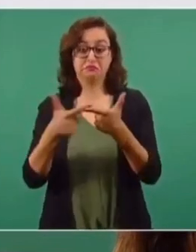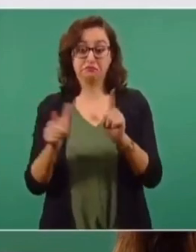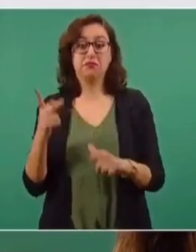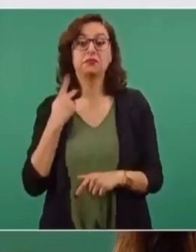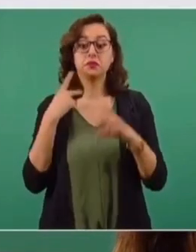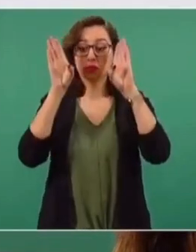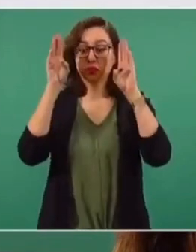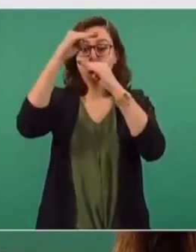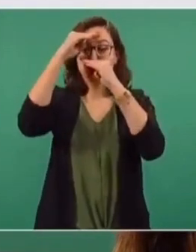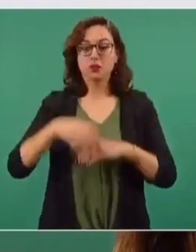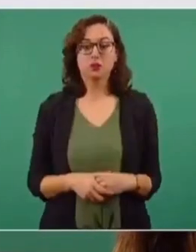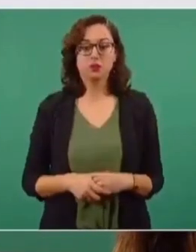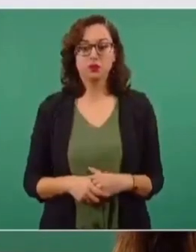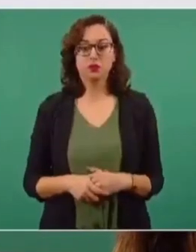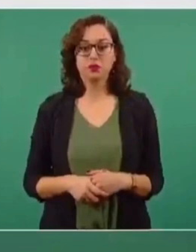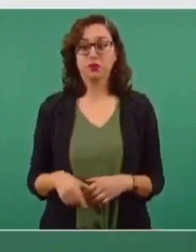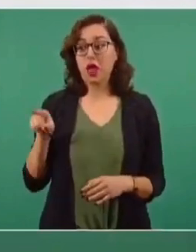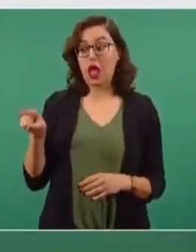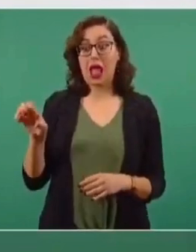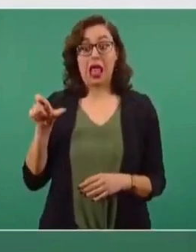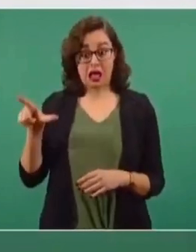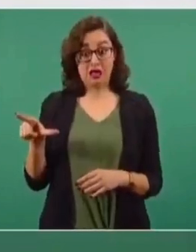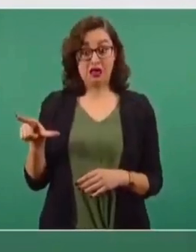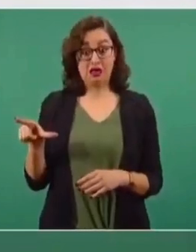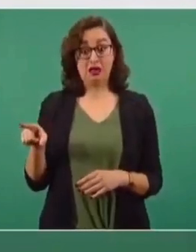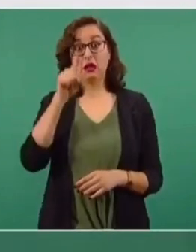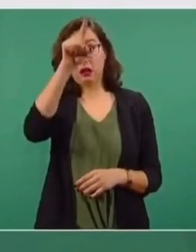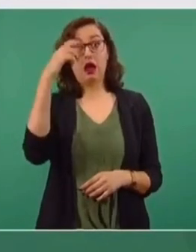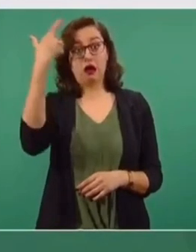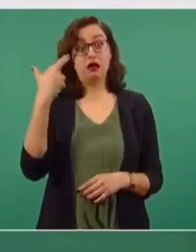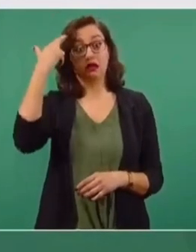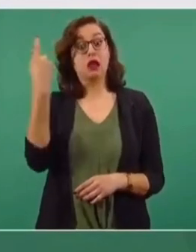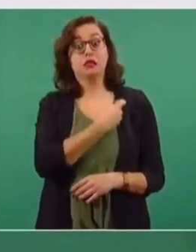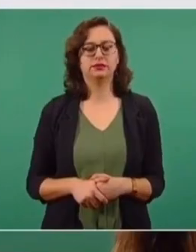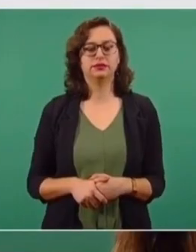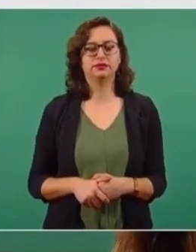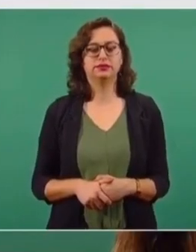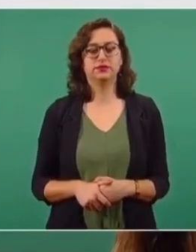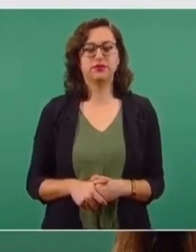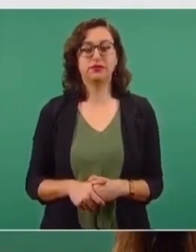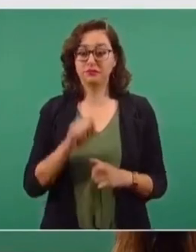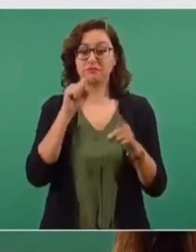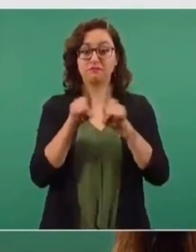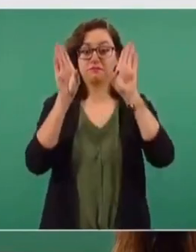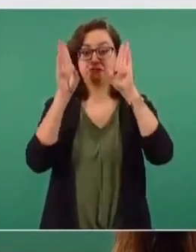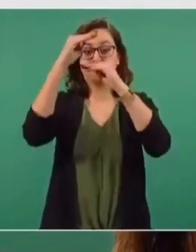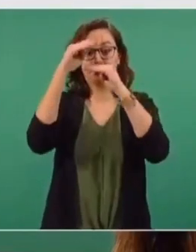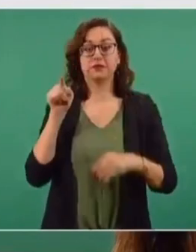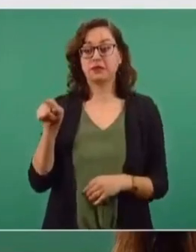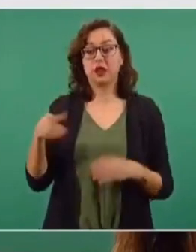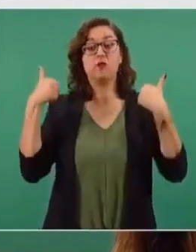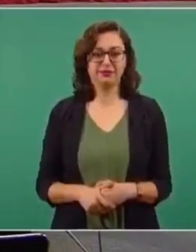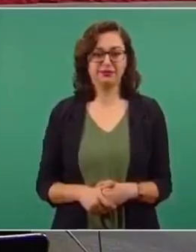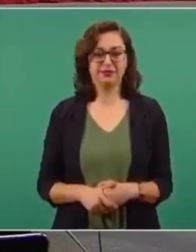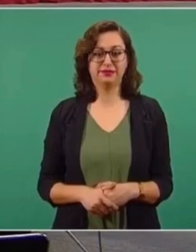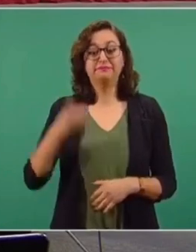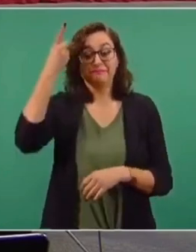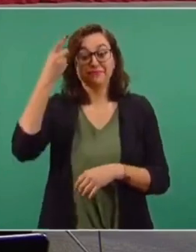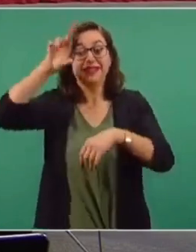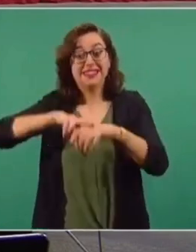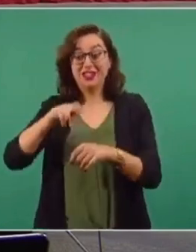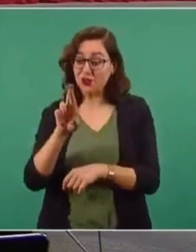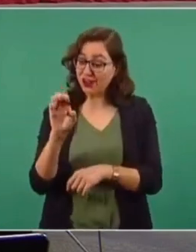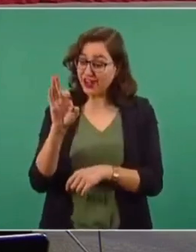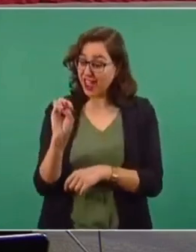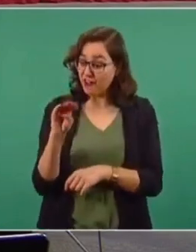conservador. Este me fue a acusar con el rey de España, muy conservador. Este fue consejero de Pemex, el director del